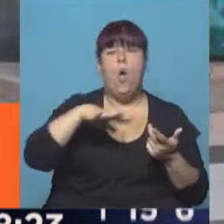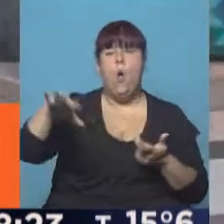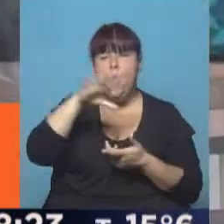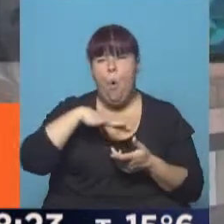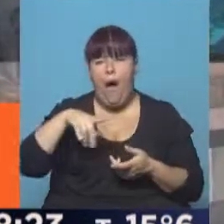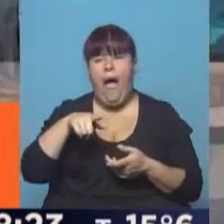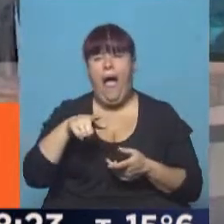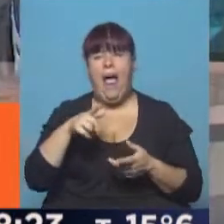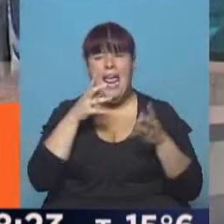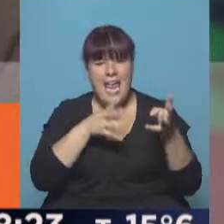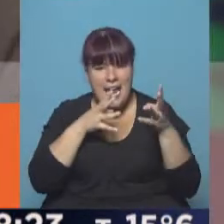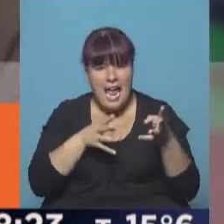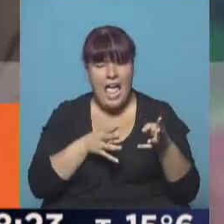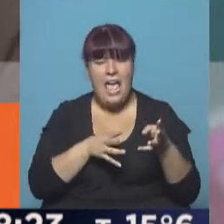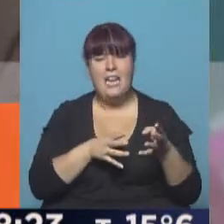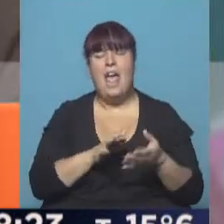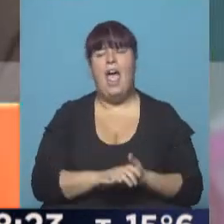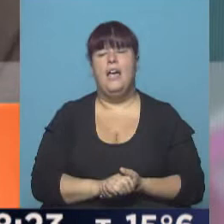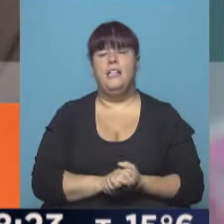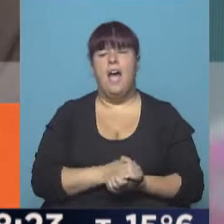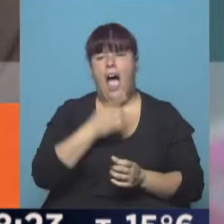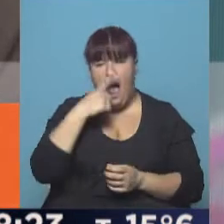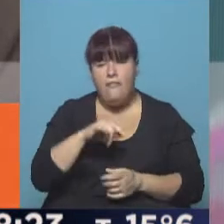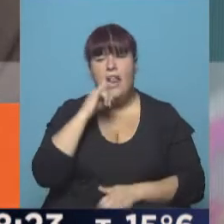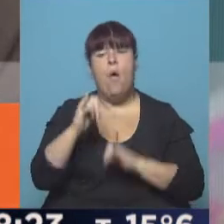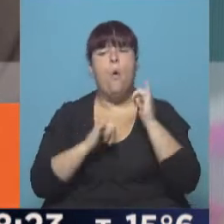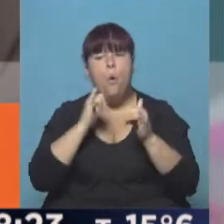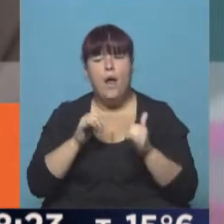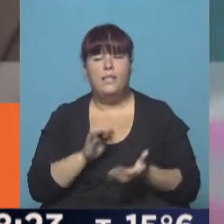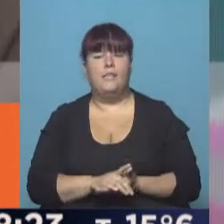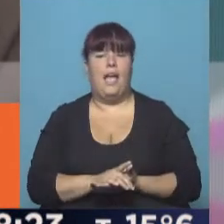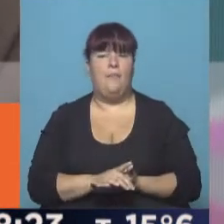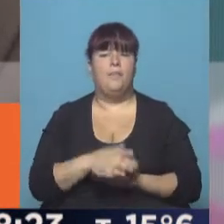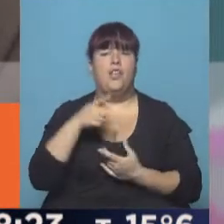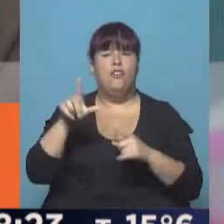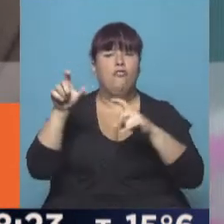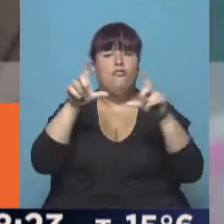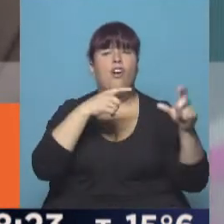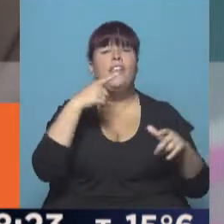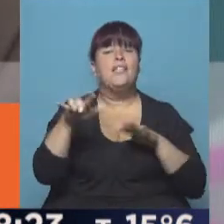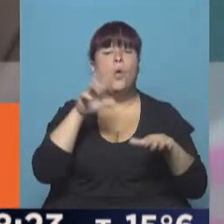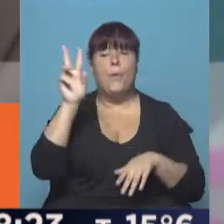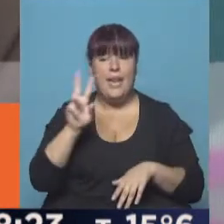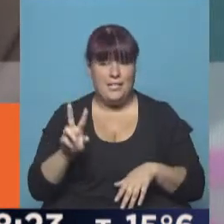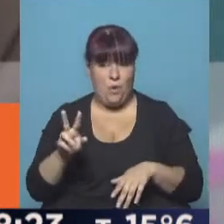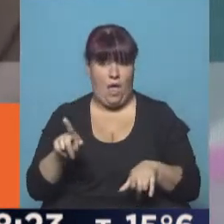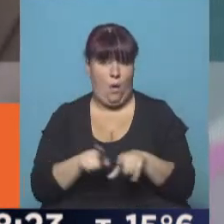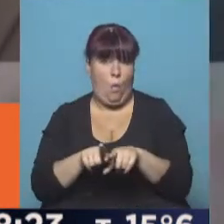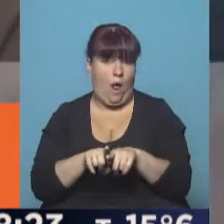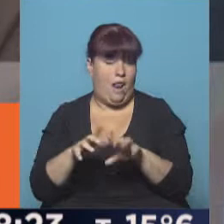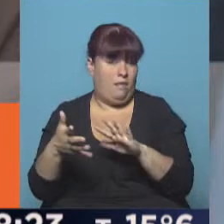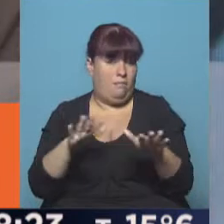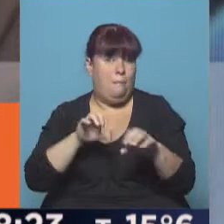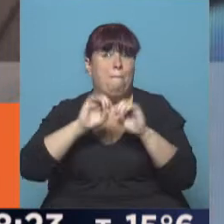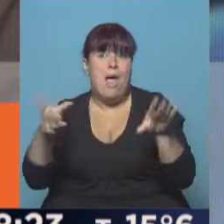donde hay guerra, en definitiva, y termina comentando, por intermedio de sus fotos, que la situación en Venezuela es